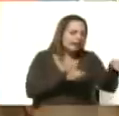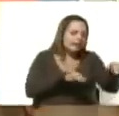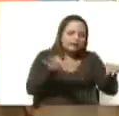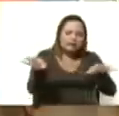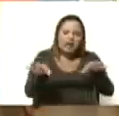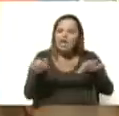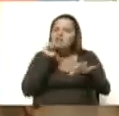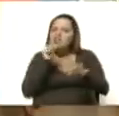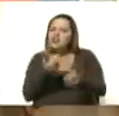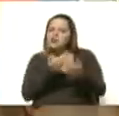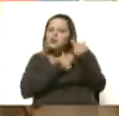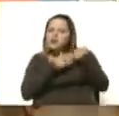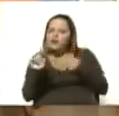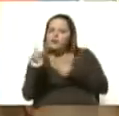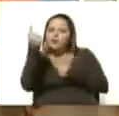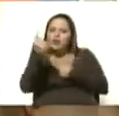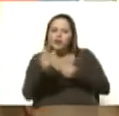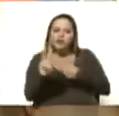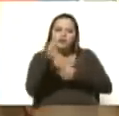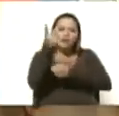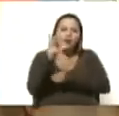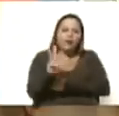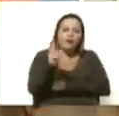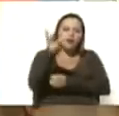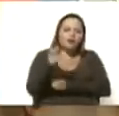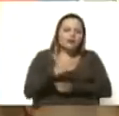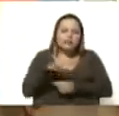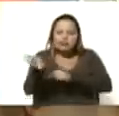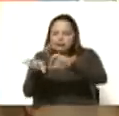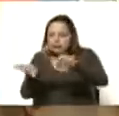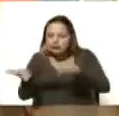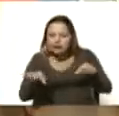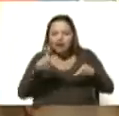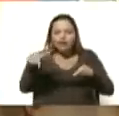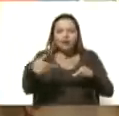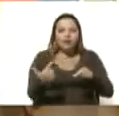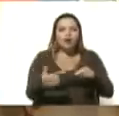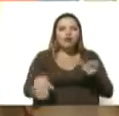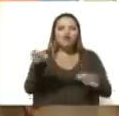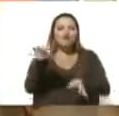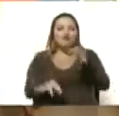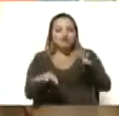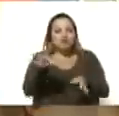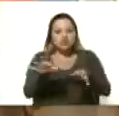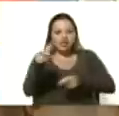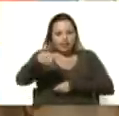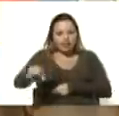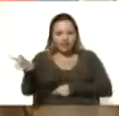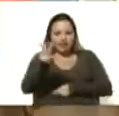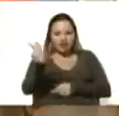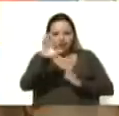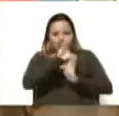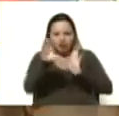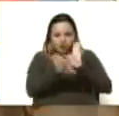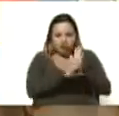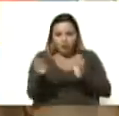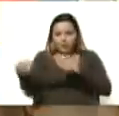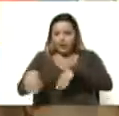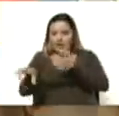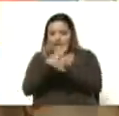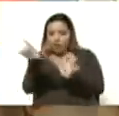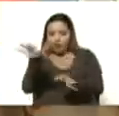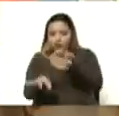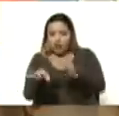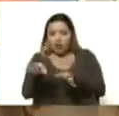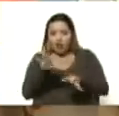principales responsabilidades, y en base a nuestro código orgánico procesal penal, constitución y ley,